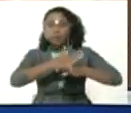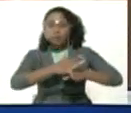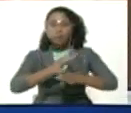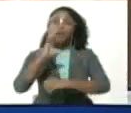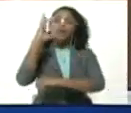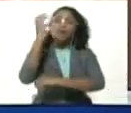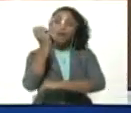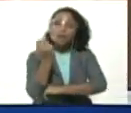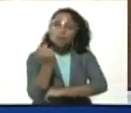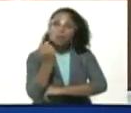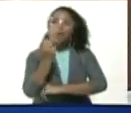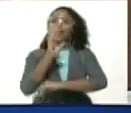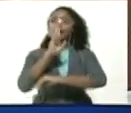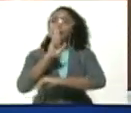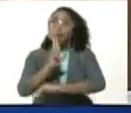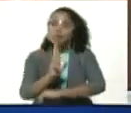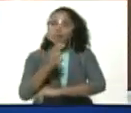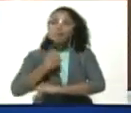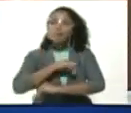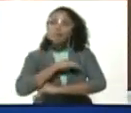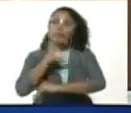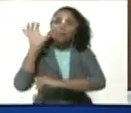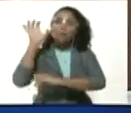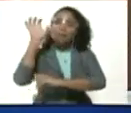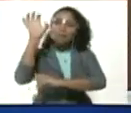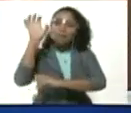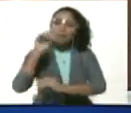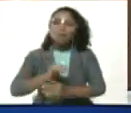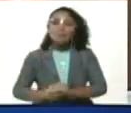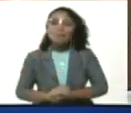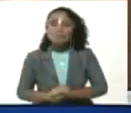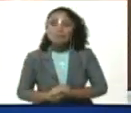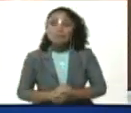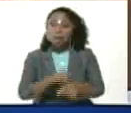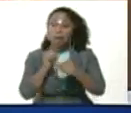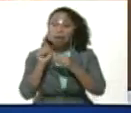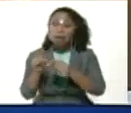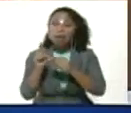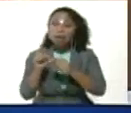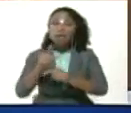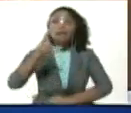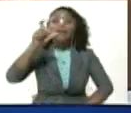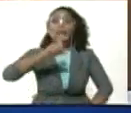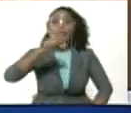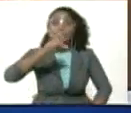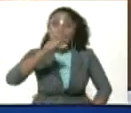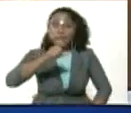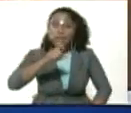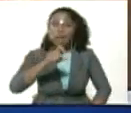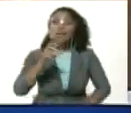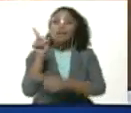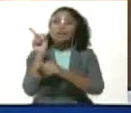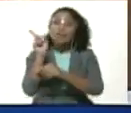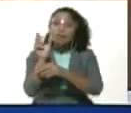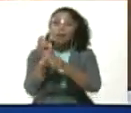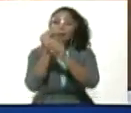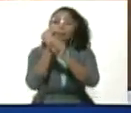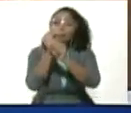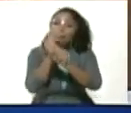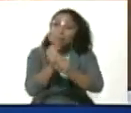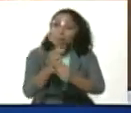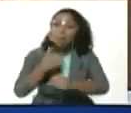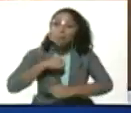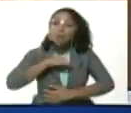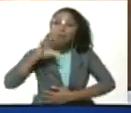logrando los resultados que nuestro país así necesita, así espera nuestra